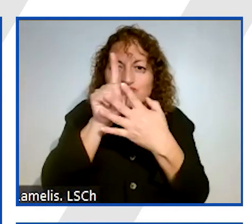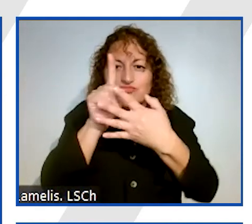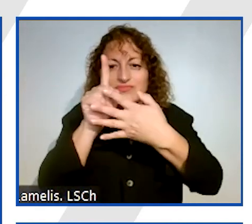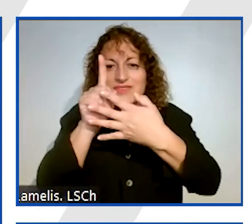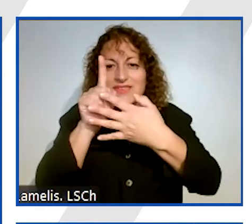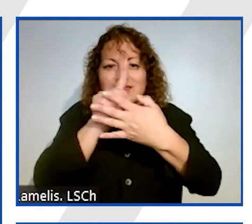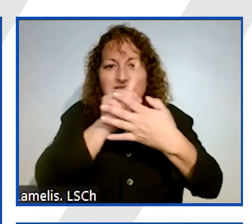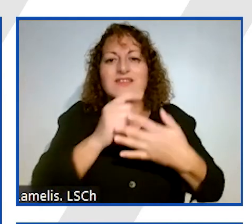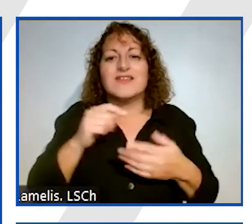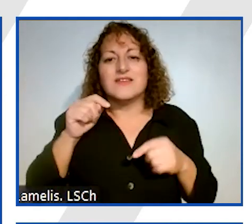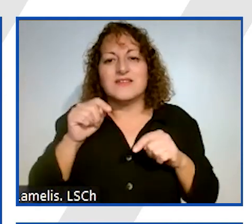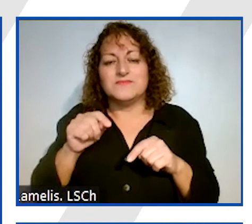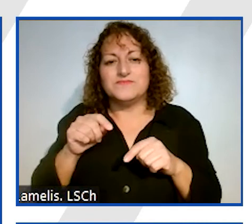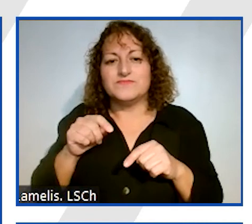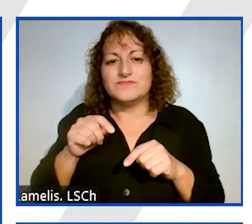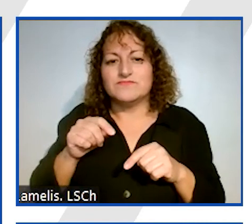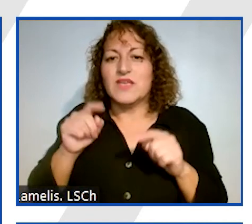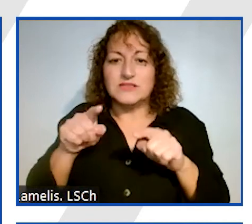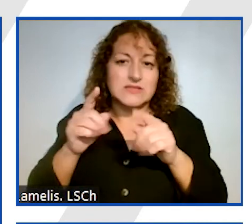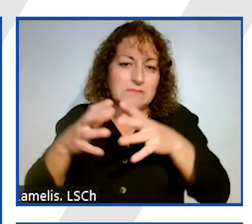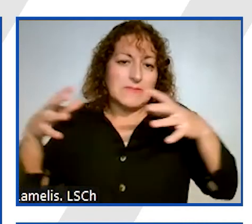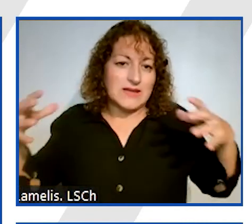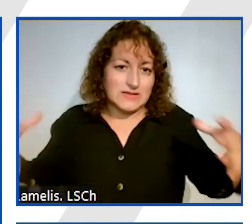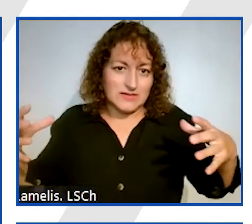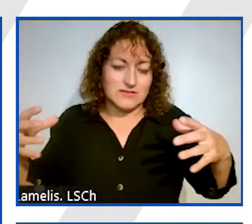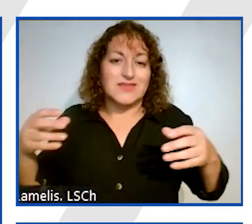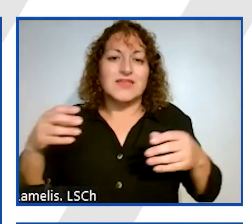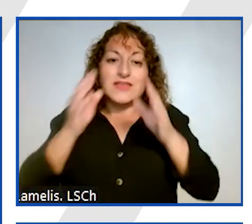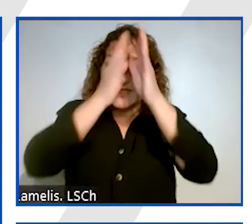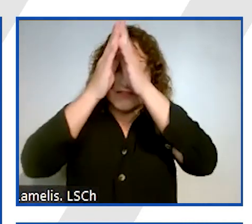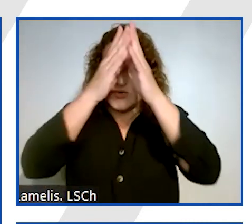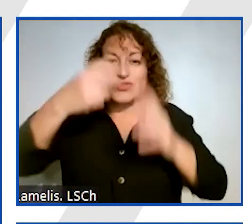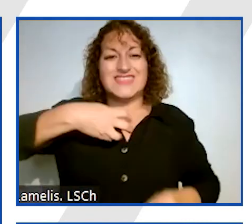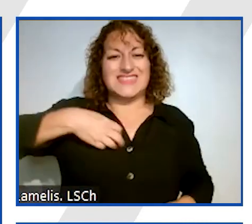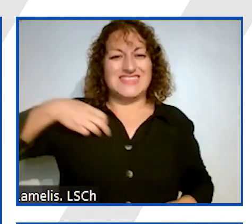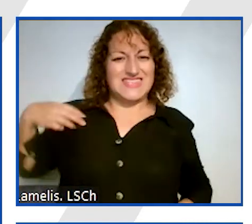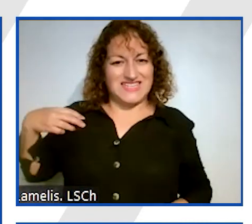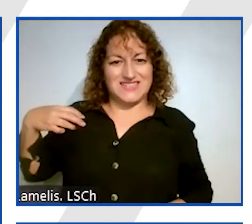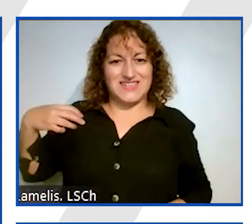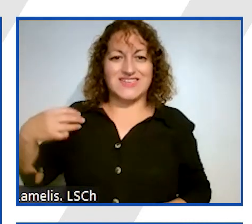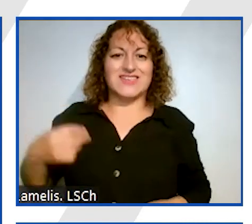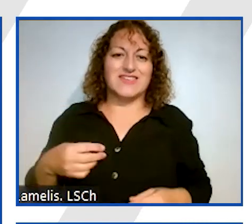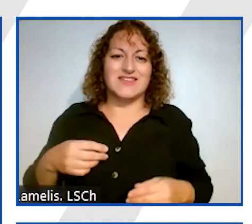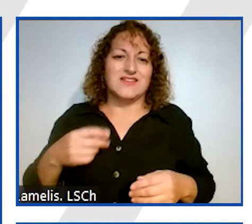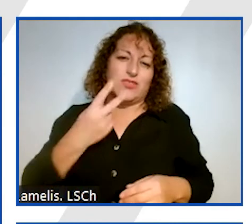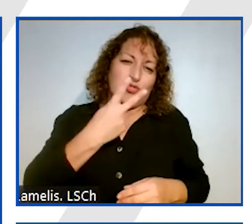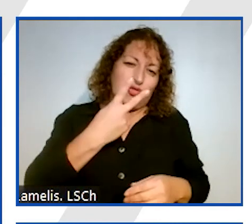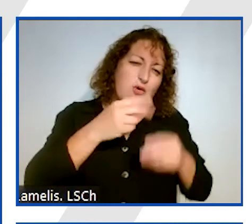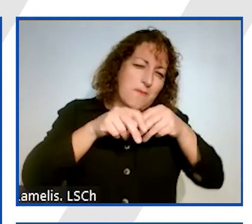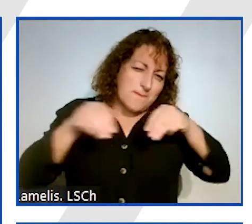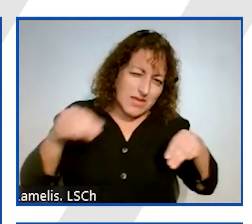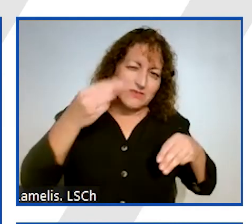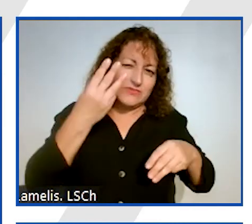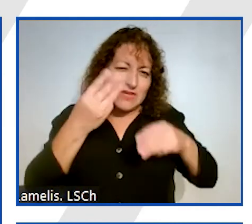más grande porque la especie objetivo es un poco más grande. Estamos hablando de tiburones tigre que son aproximadamente entre 1,5 metros, 2 metros, 3 metros. Entonces